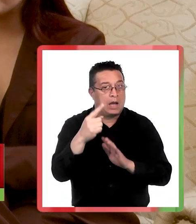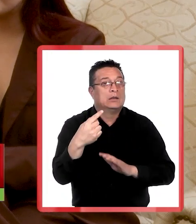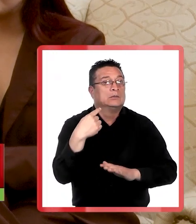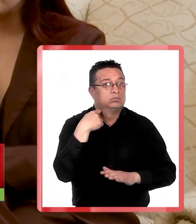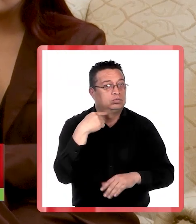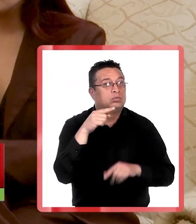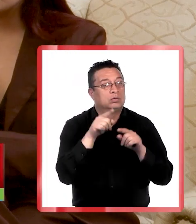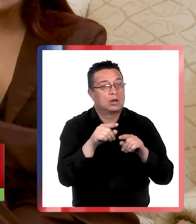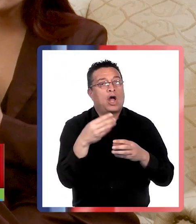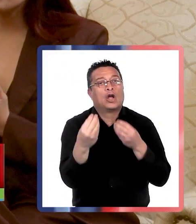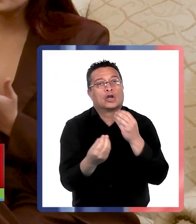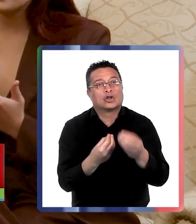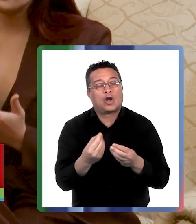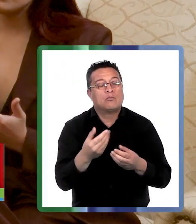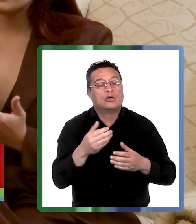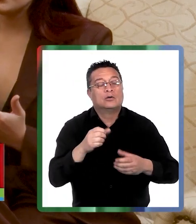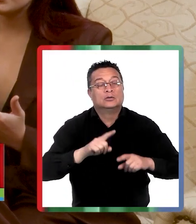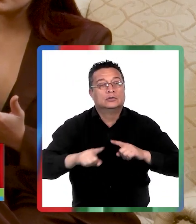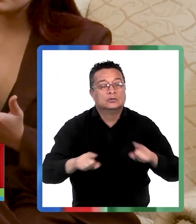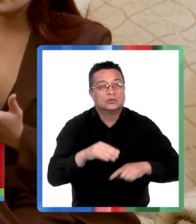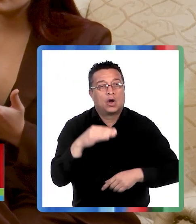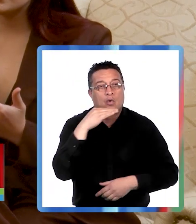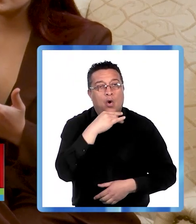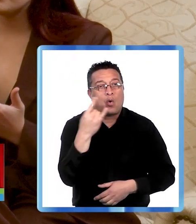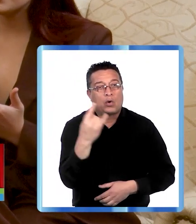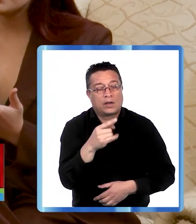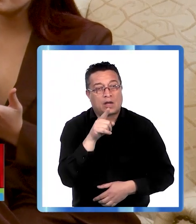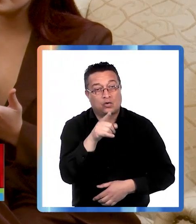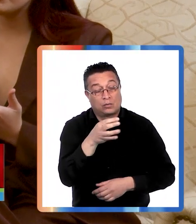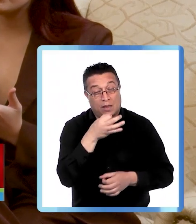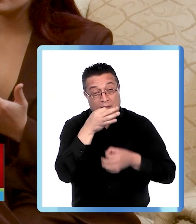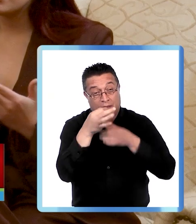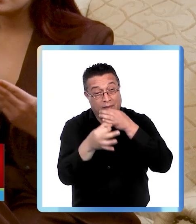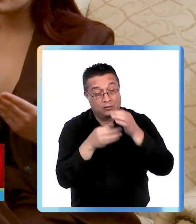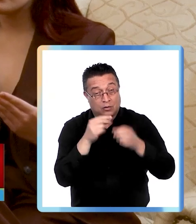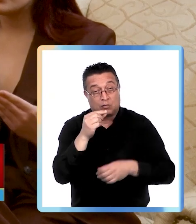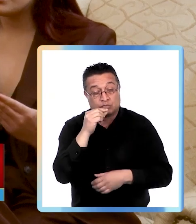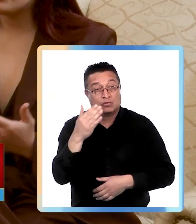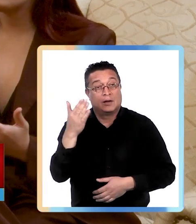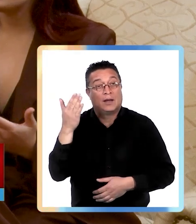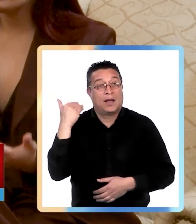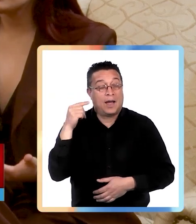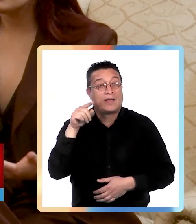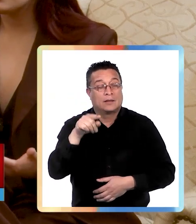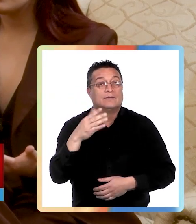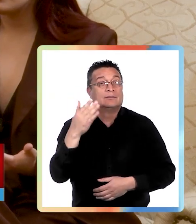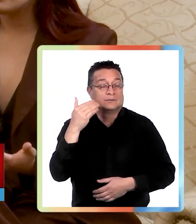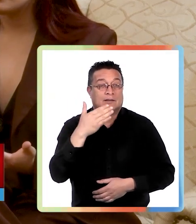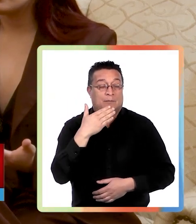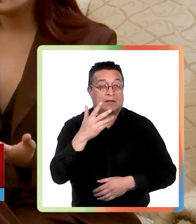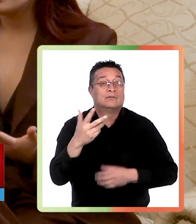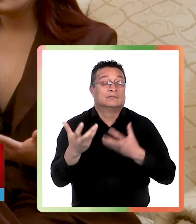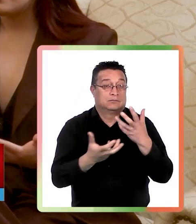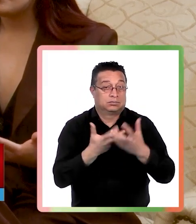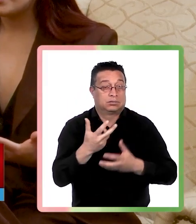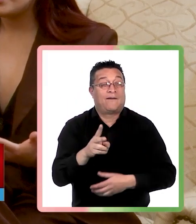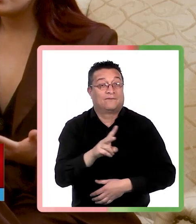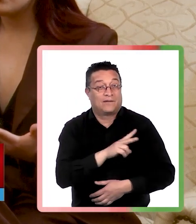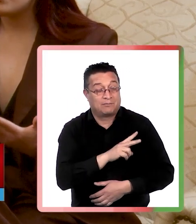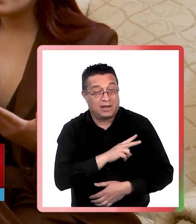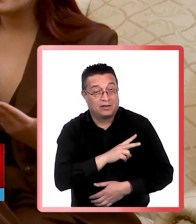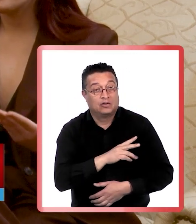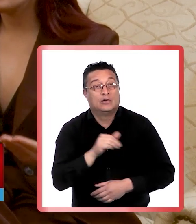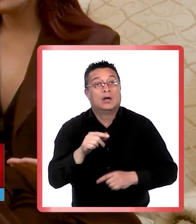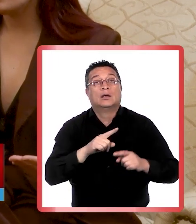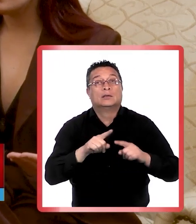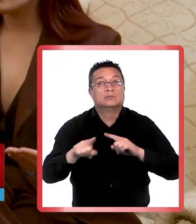más afectadas. ¿Cómo ha sido la gestión de emergencias? Usted también se refirió hace un tiempo a los incendios de